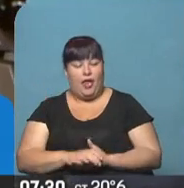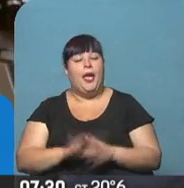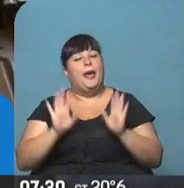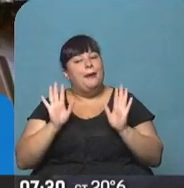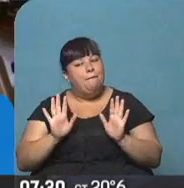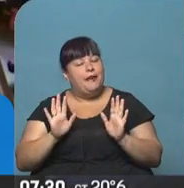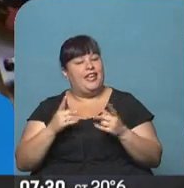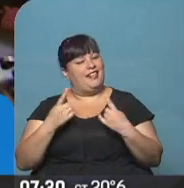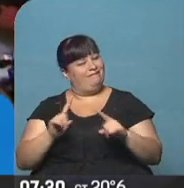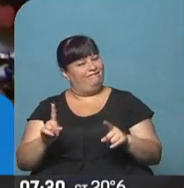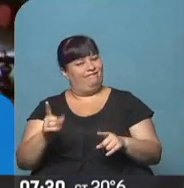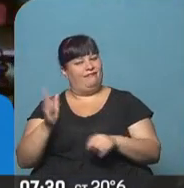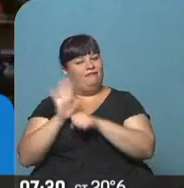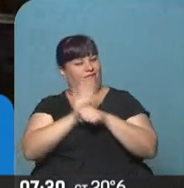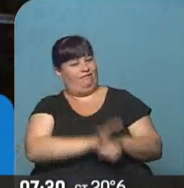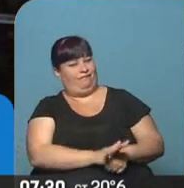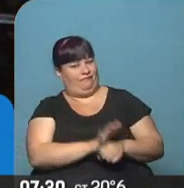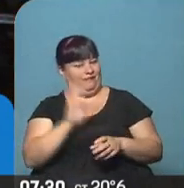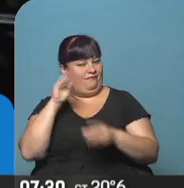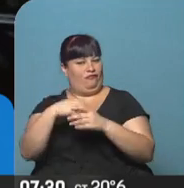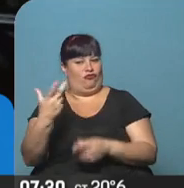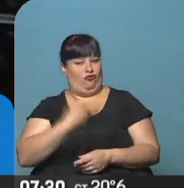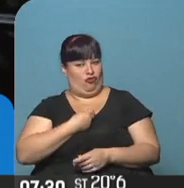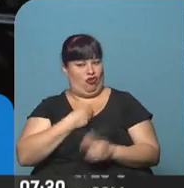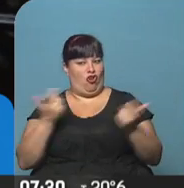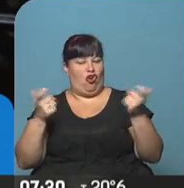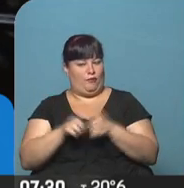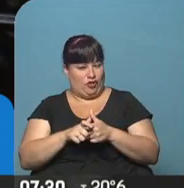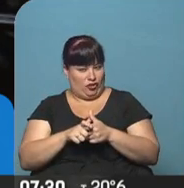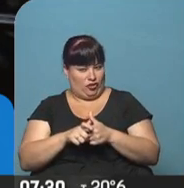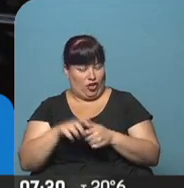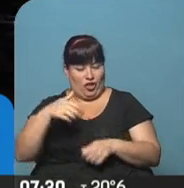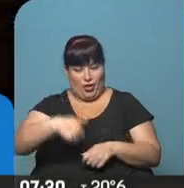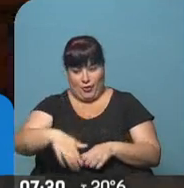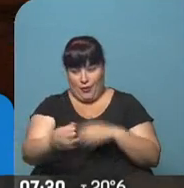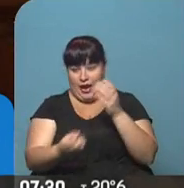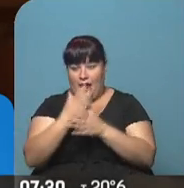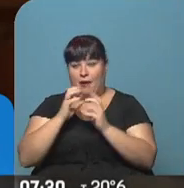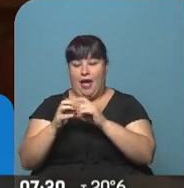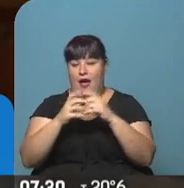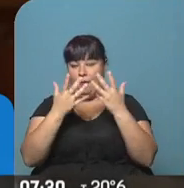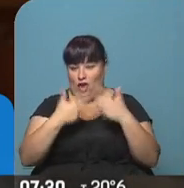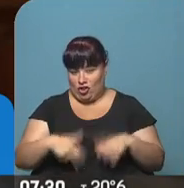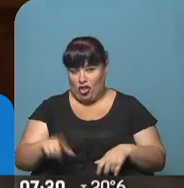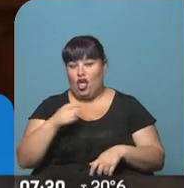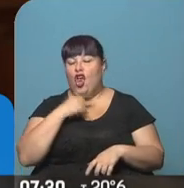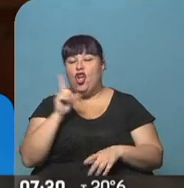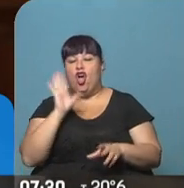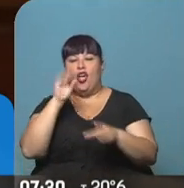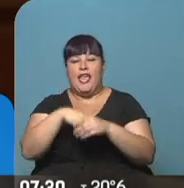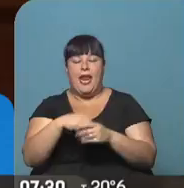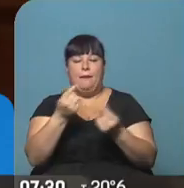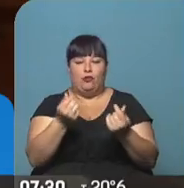pero llamativamente no nos están queriendo dejar participar en las comisiones que se van a conformar para tratar estos proyectos. No quieren que continuemos ni